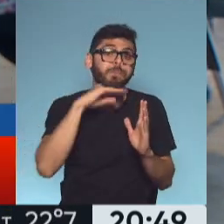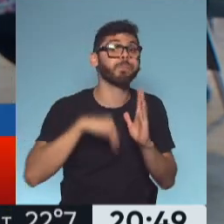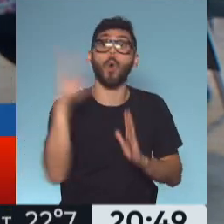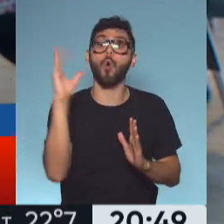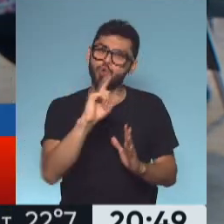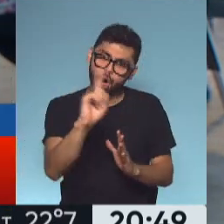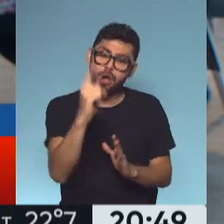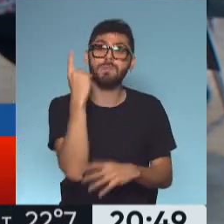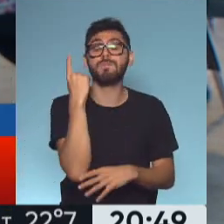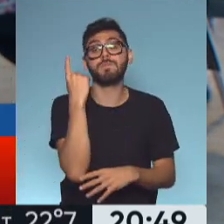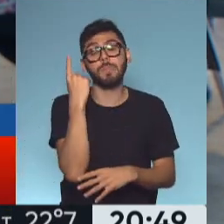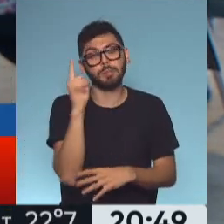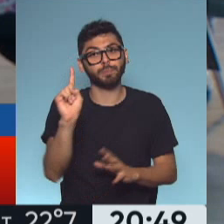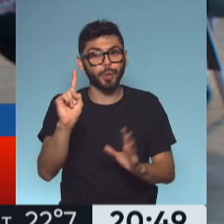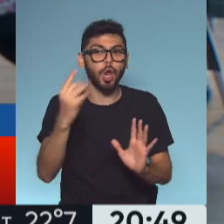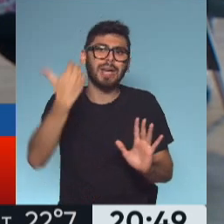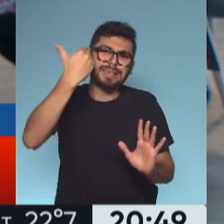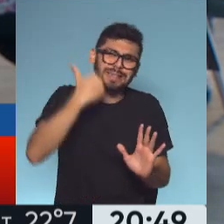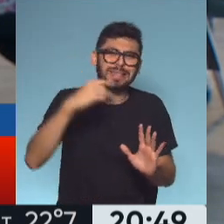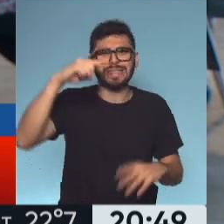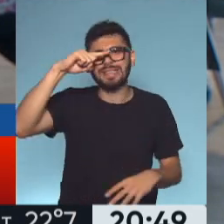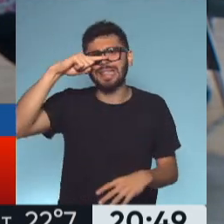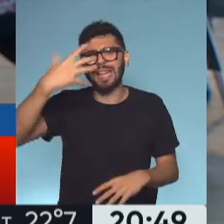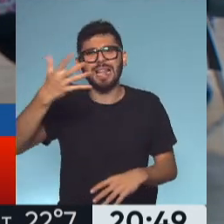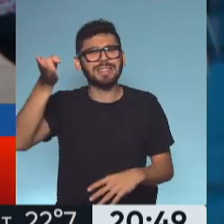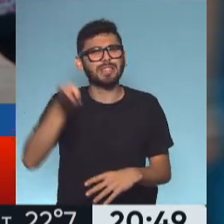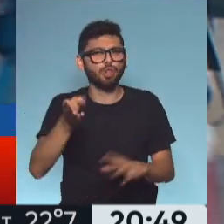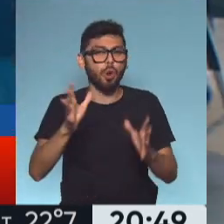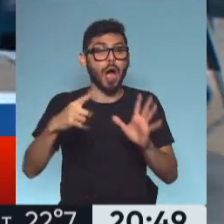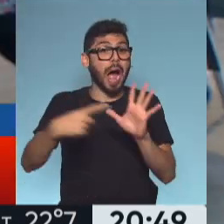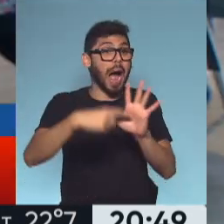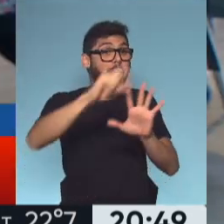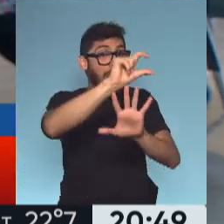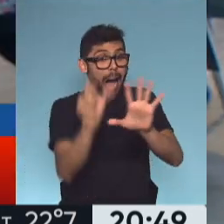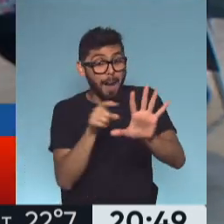salud, estamos en niveles cercanos al 75% en el AMBA,